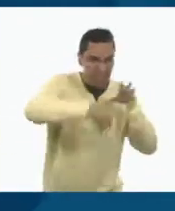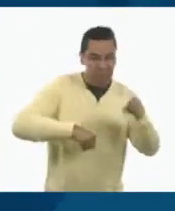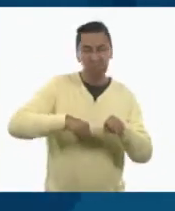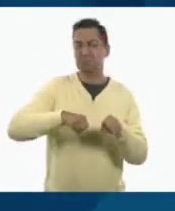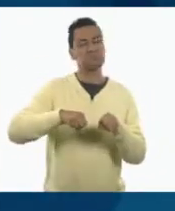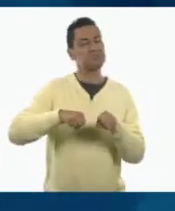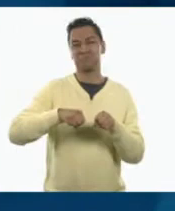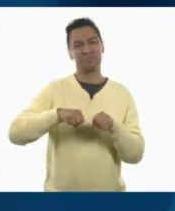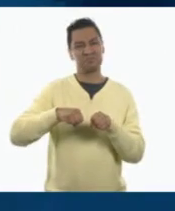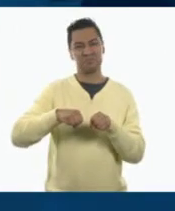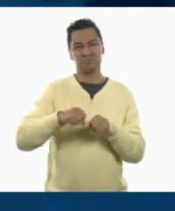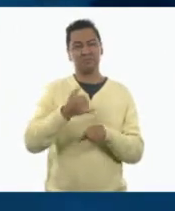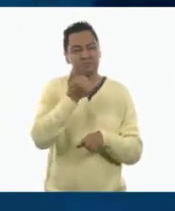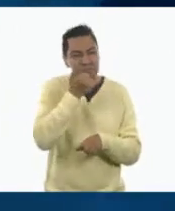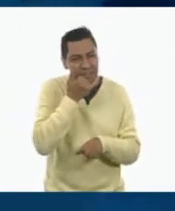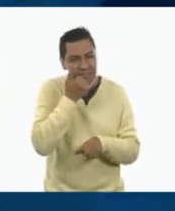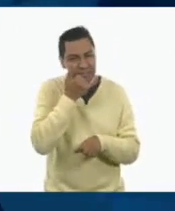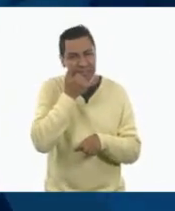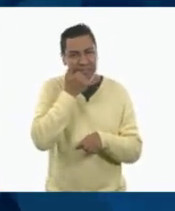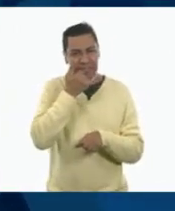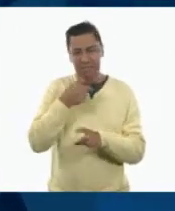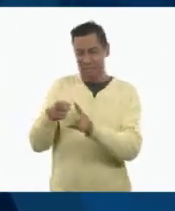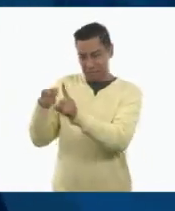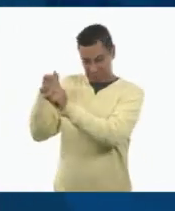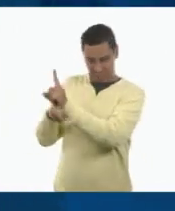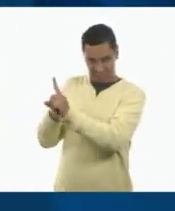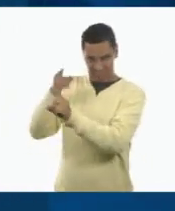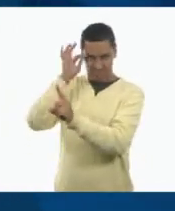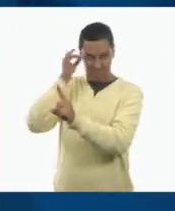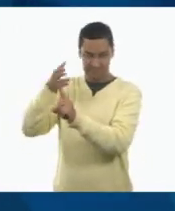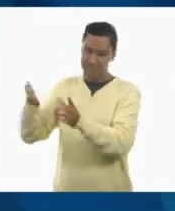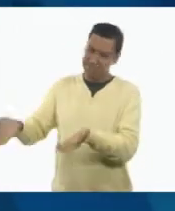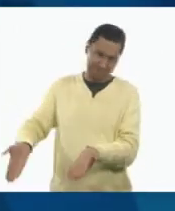en la foresta al león.